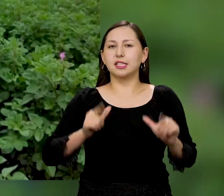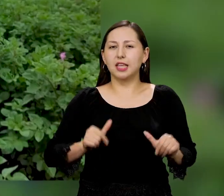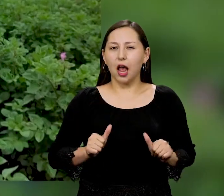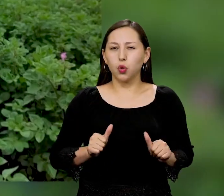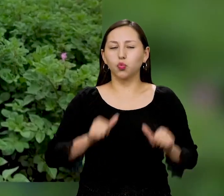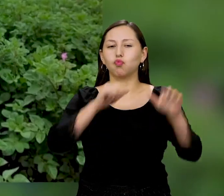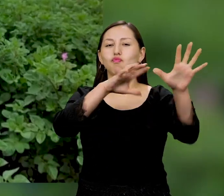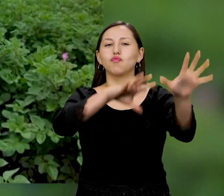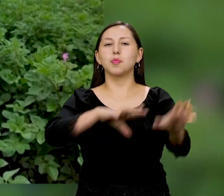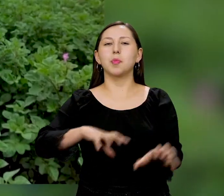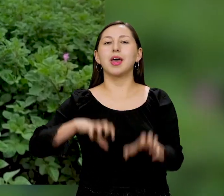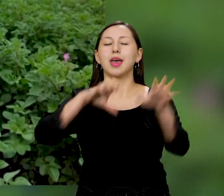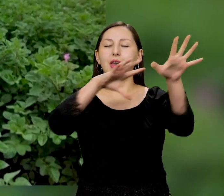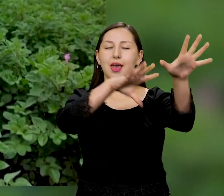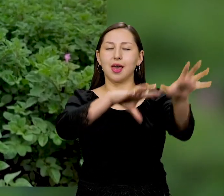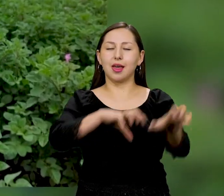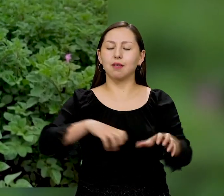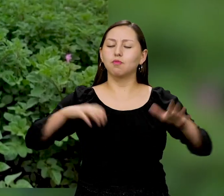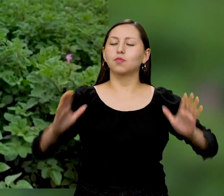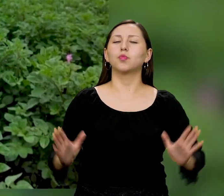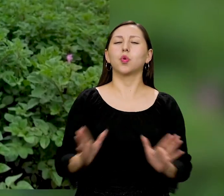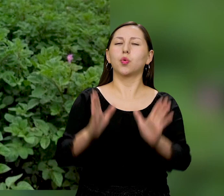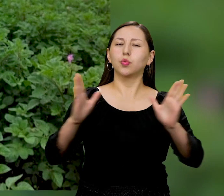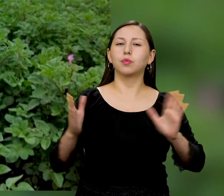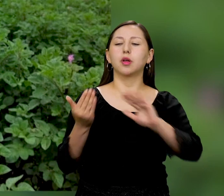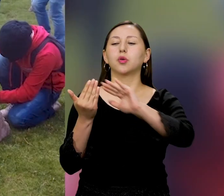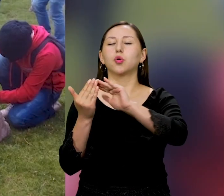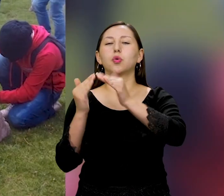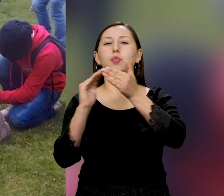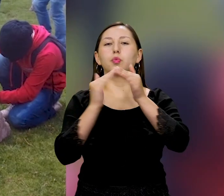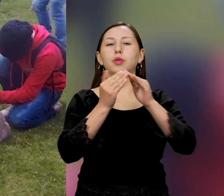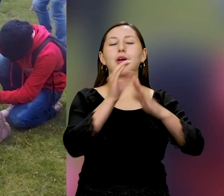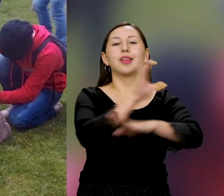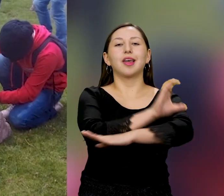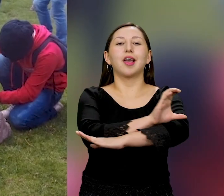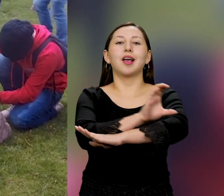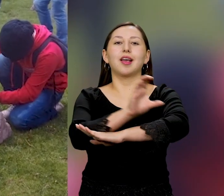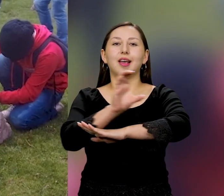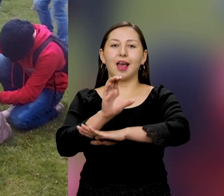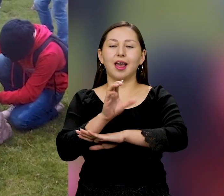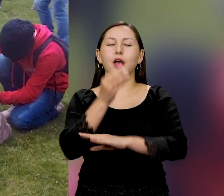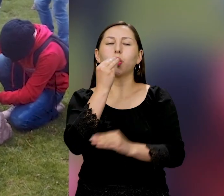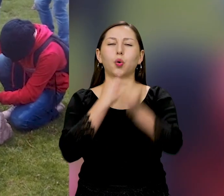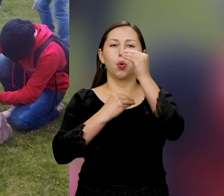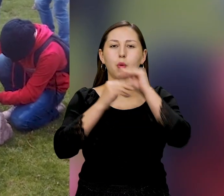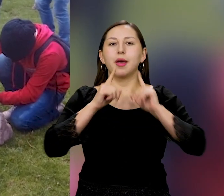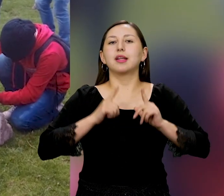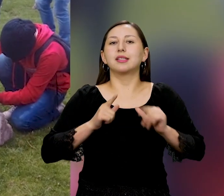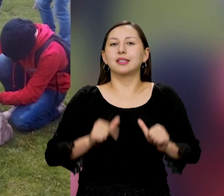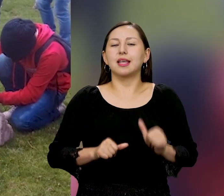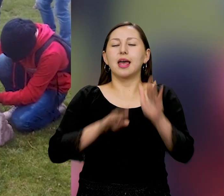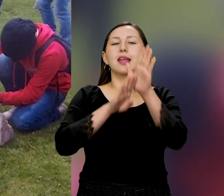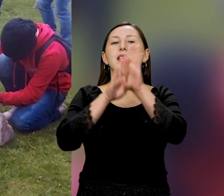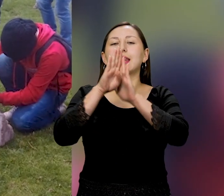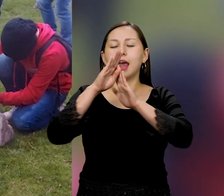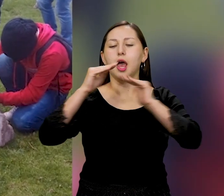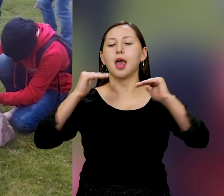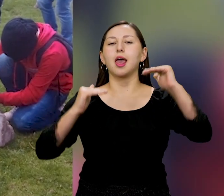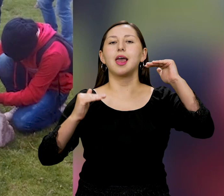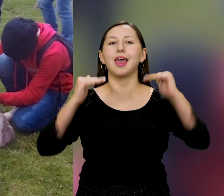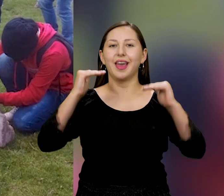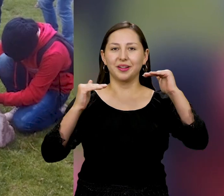vegetal, con el objetivo de impulsar a las comunidades rurales para una alimentación saludable, un